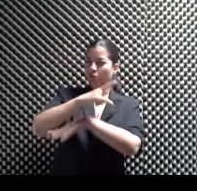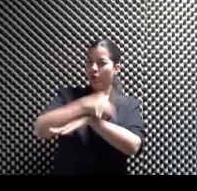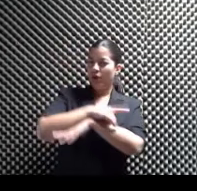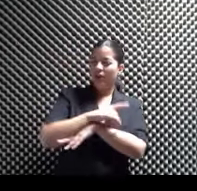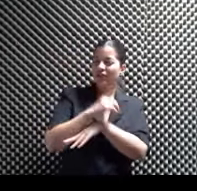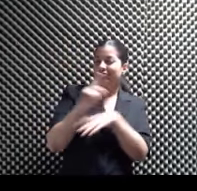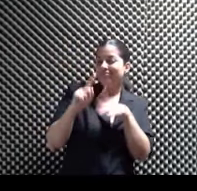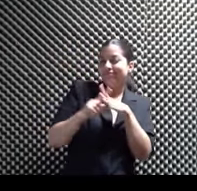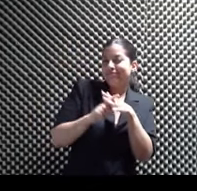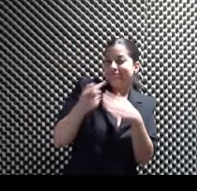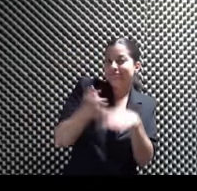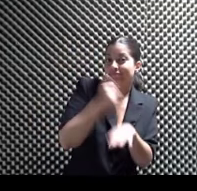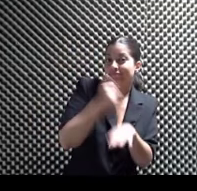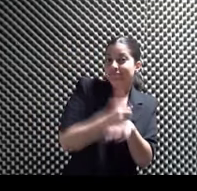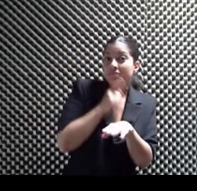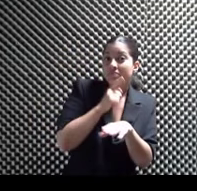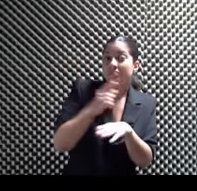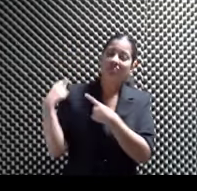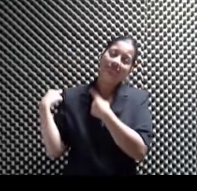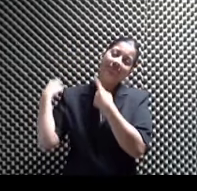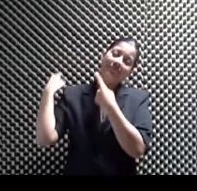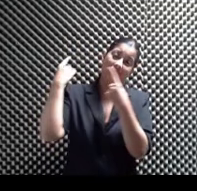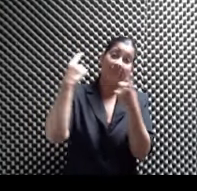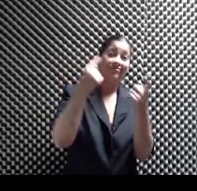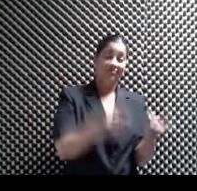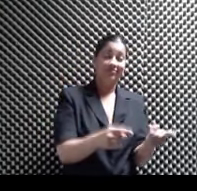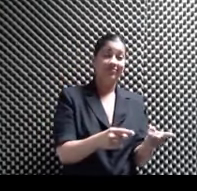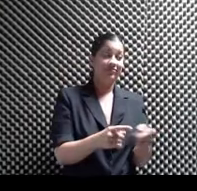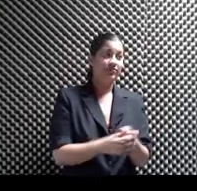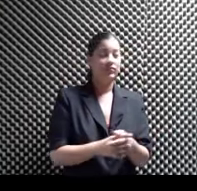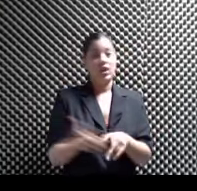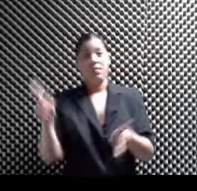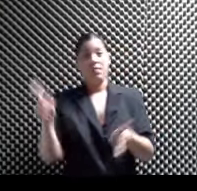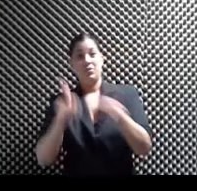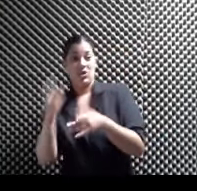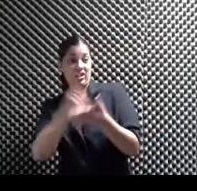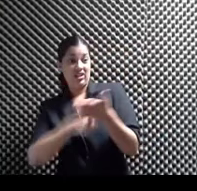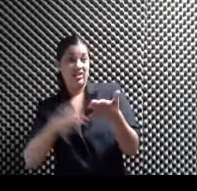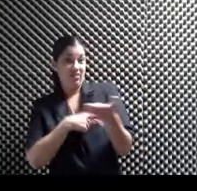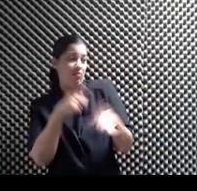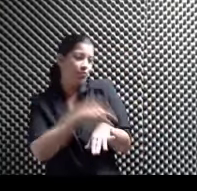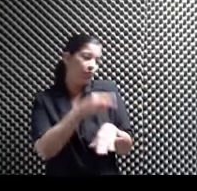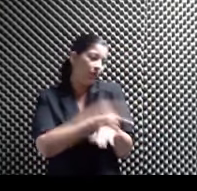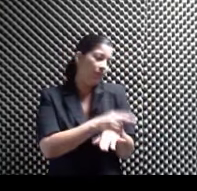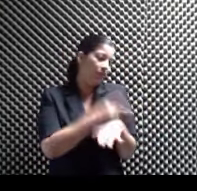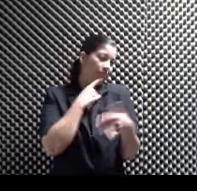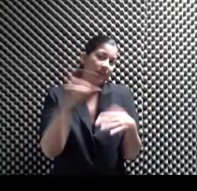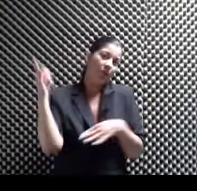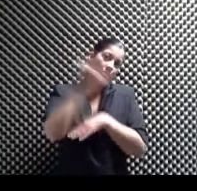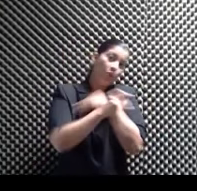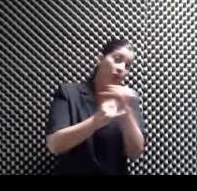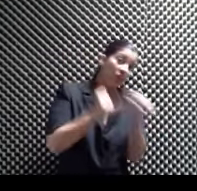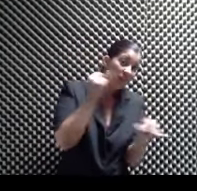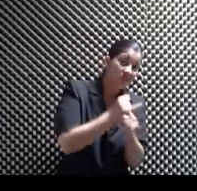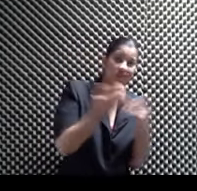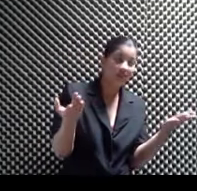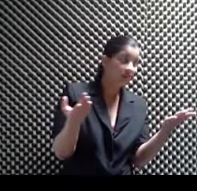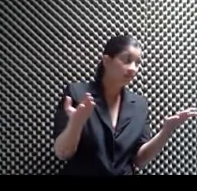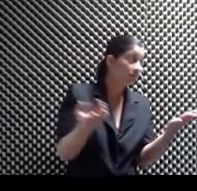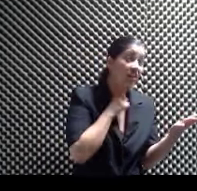Lo que Fue Bueno Muchas Anécdotas La gente Que criticaba El que Puerto Rico Tuvieron Aeropuerto Internacional Lo